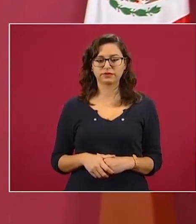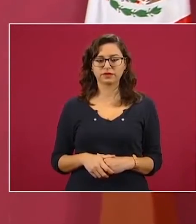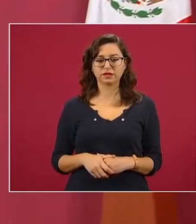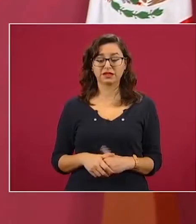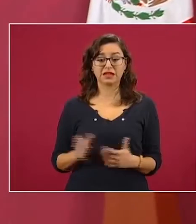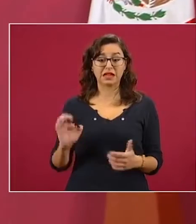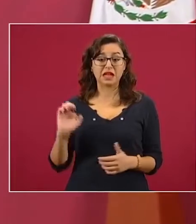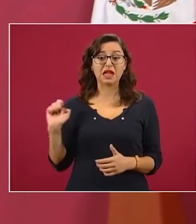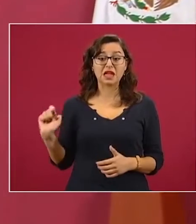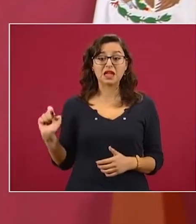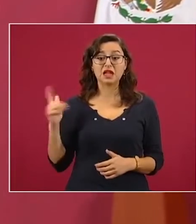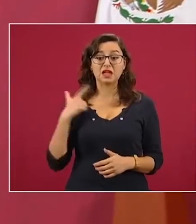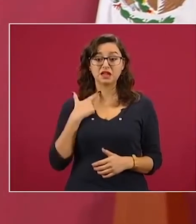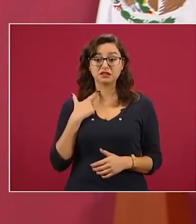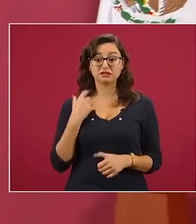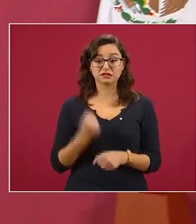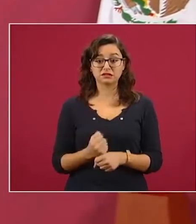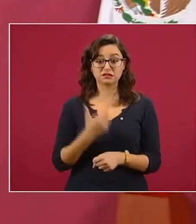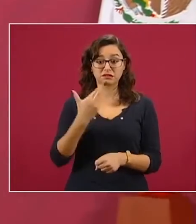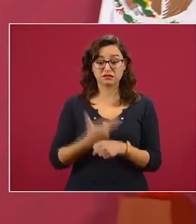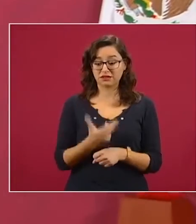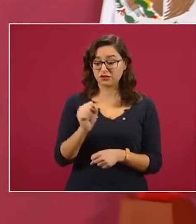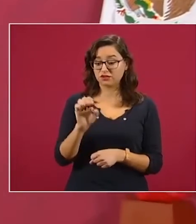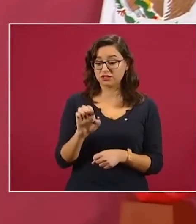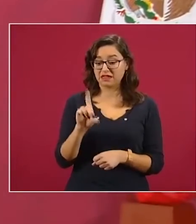el secretario de la defensa